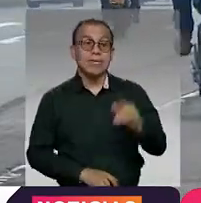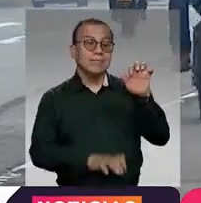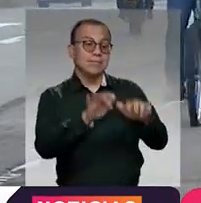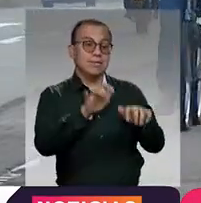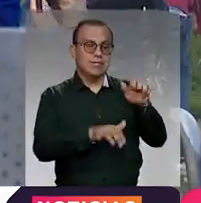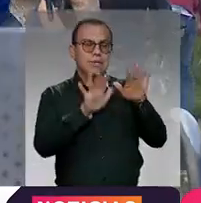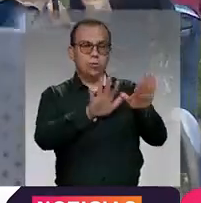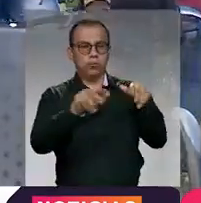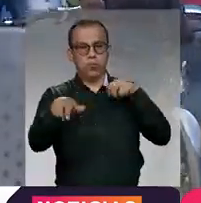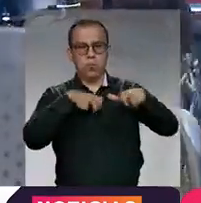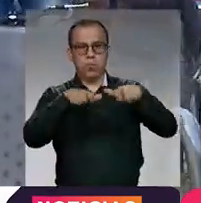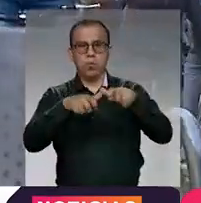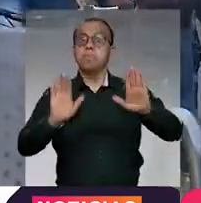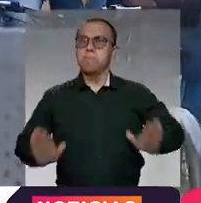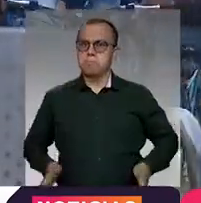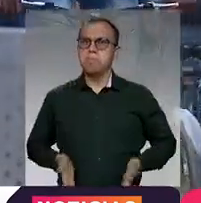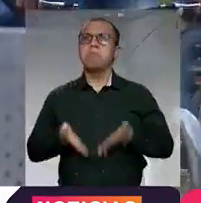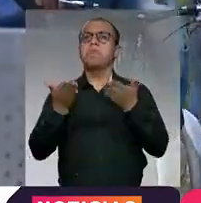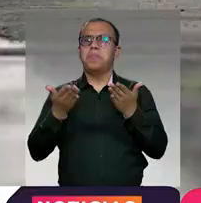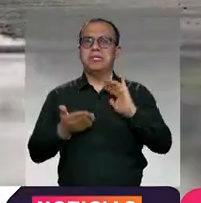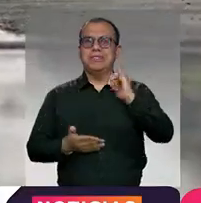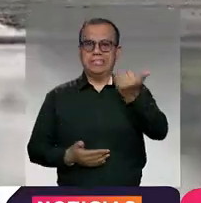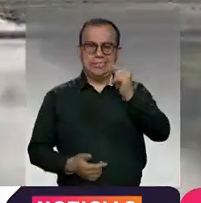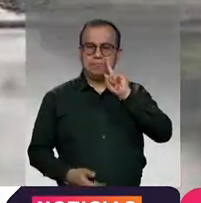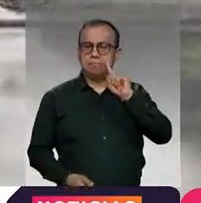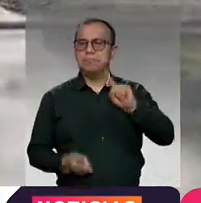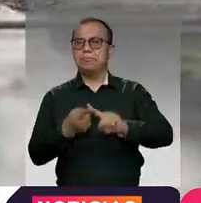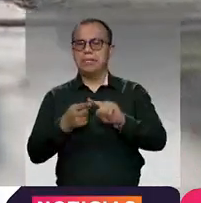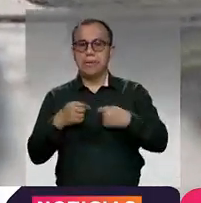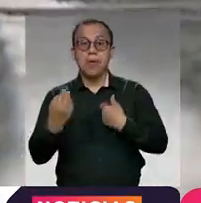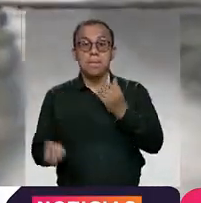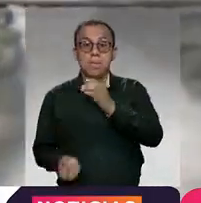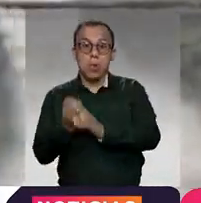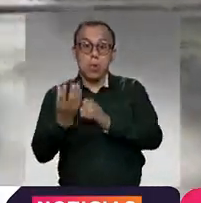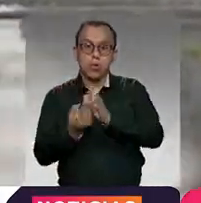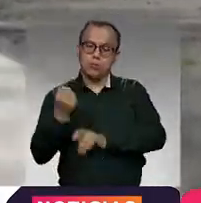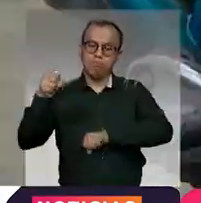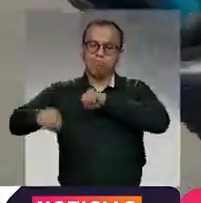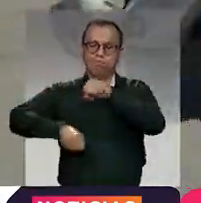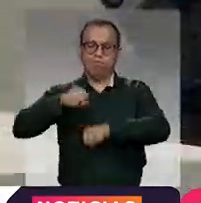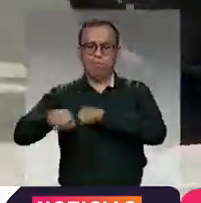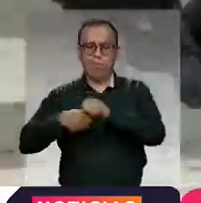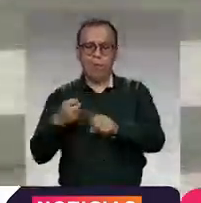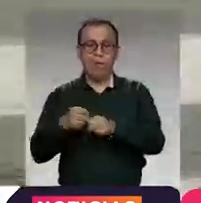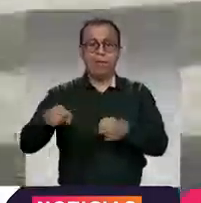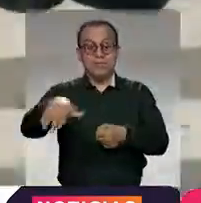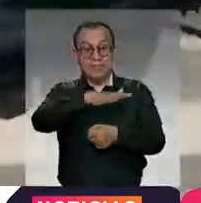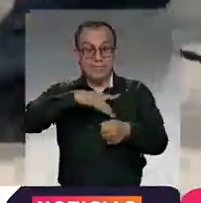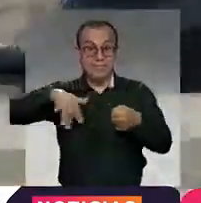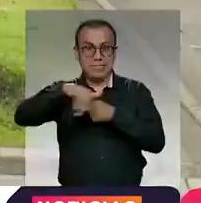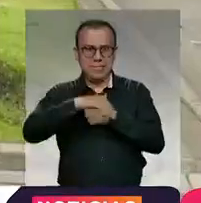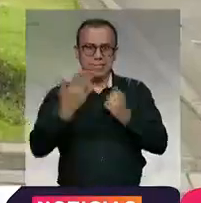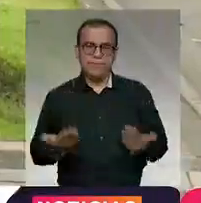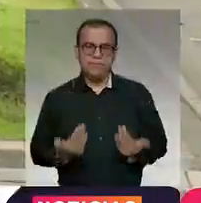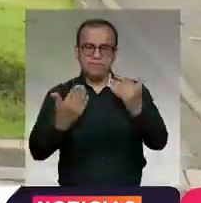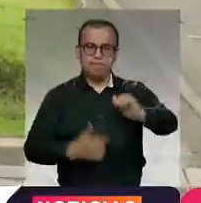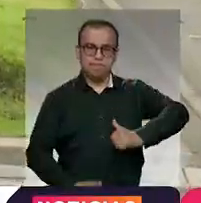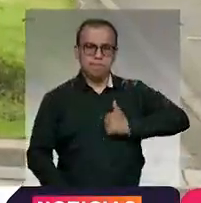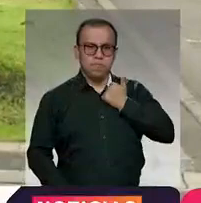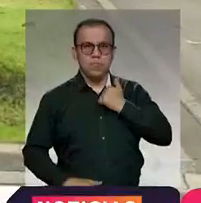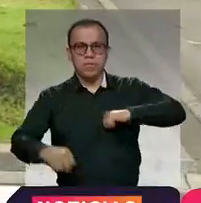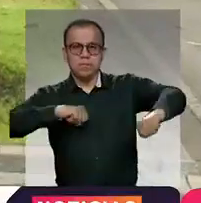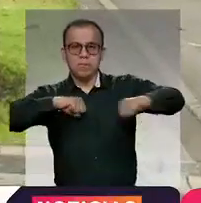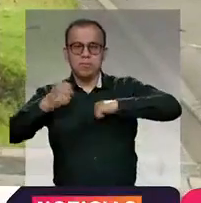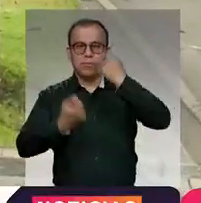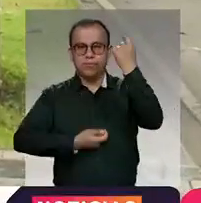que Bogotá tiene potencial para ser de los principales fabricantes de bicicletas del país y la región, y esto puede ser aprovechado para